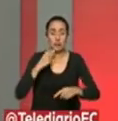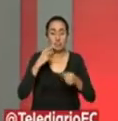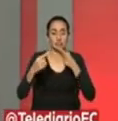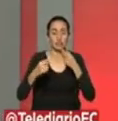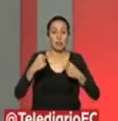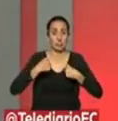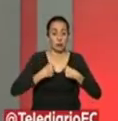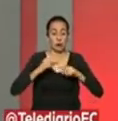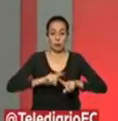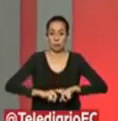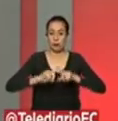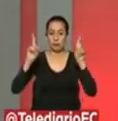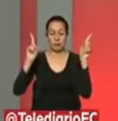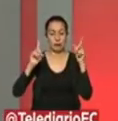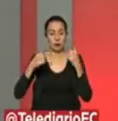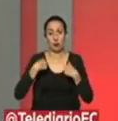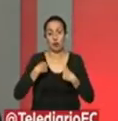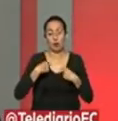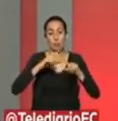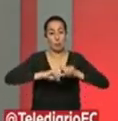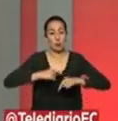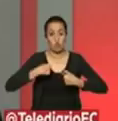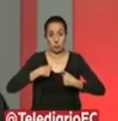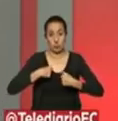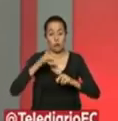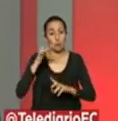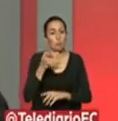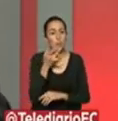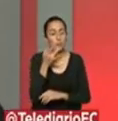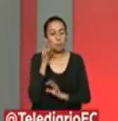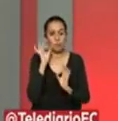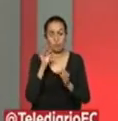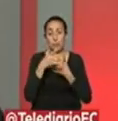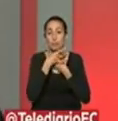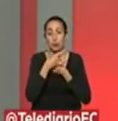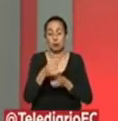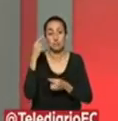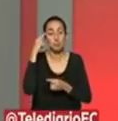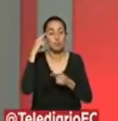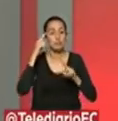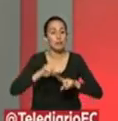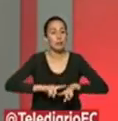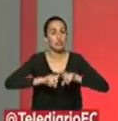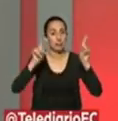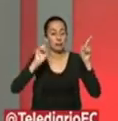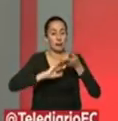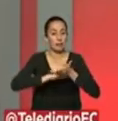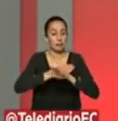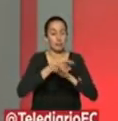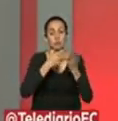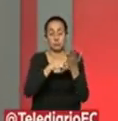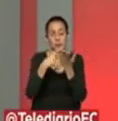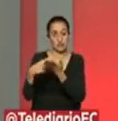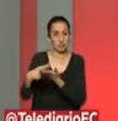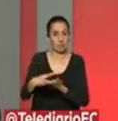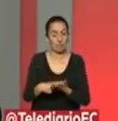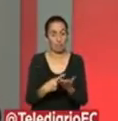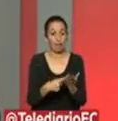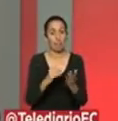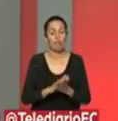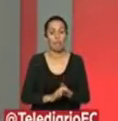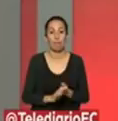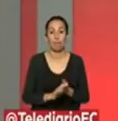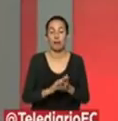Yo prefiero la segunda cara de la moneda, aun cuando puedan haber sus ciertos problemas que hay que limarlos.